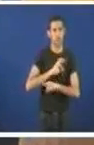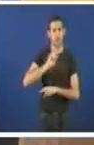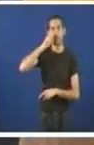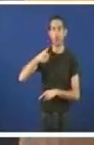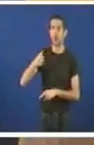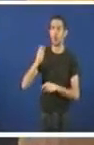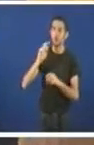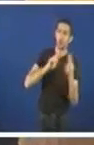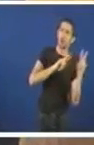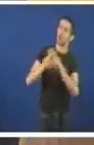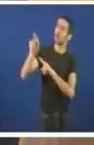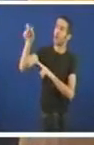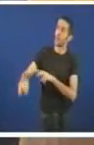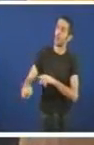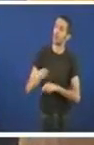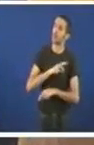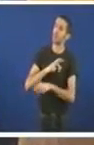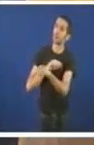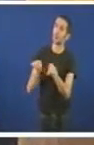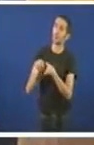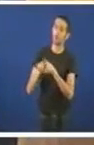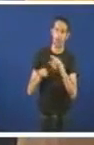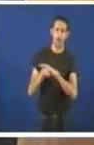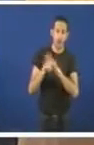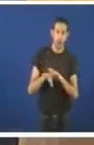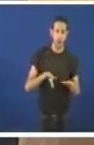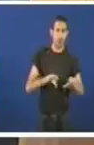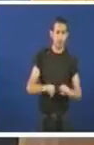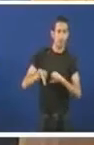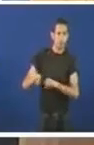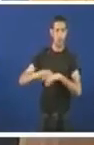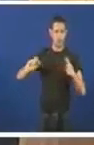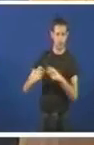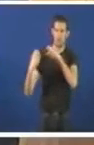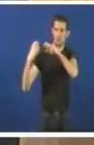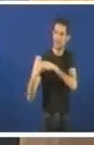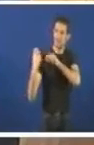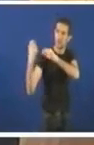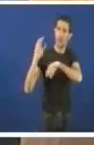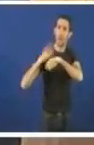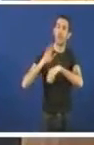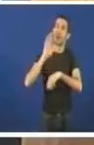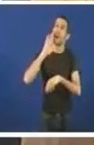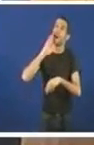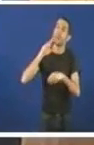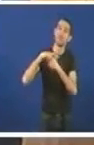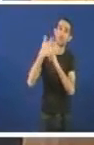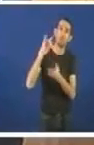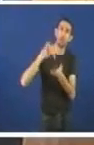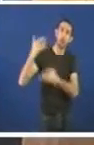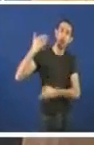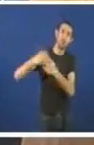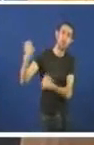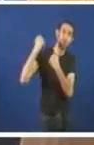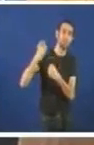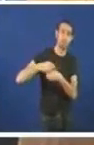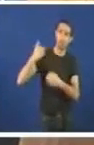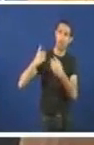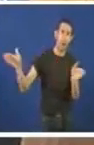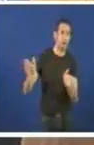vexamos a vostede cunha intensa axenda institucional de xuntanzas para desbloquear esta situación. Onte mesmo, o